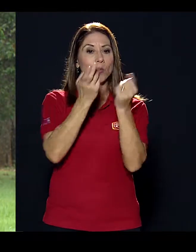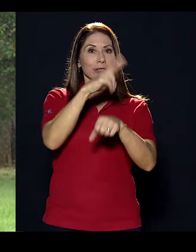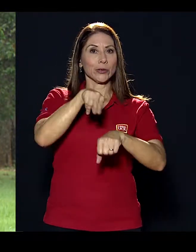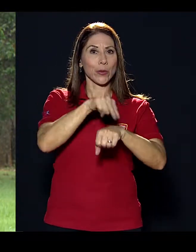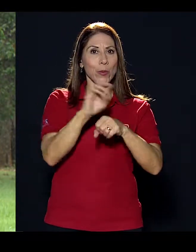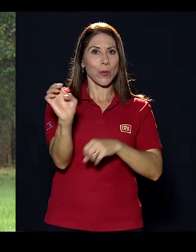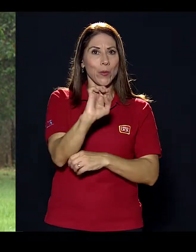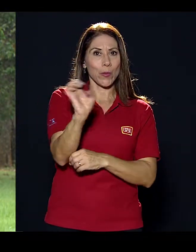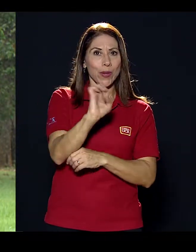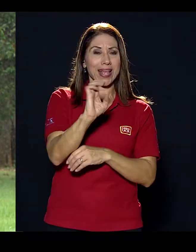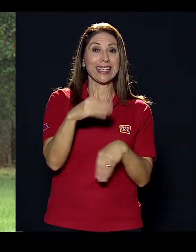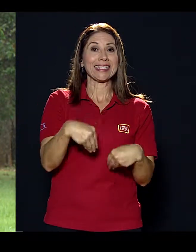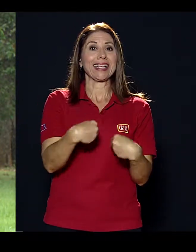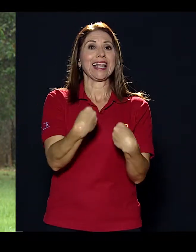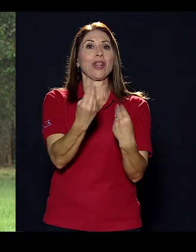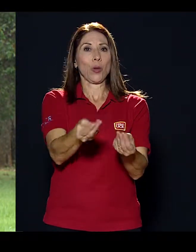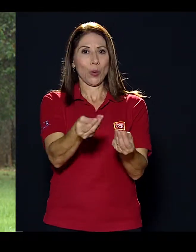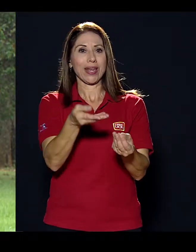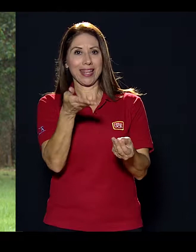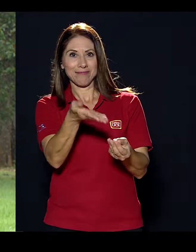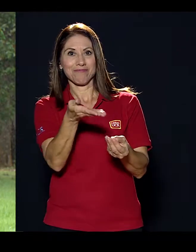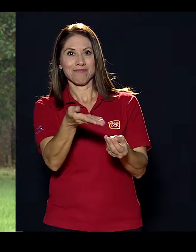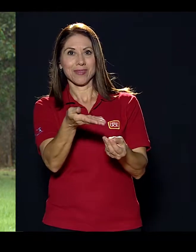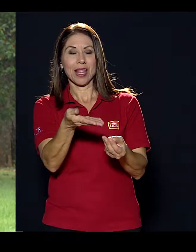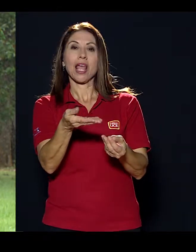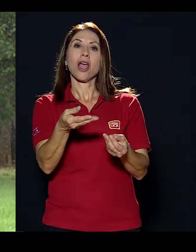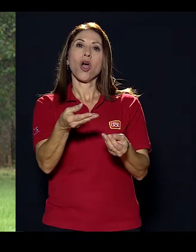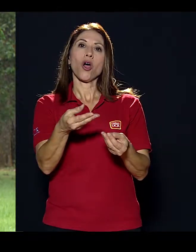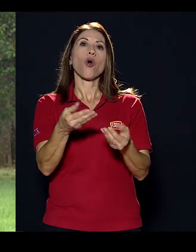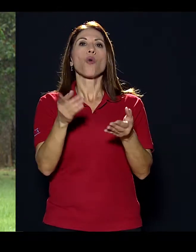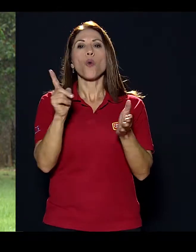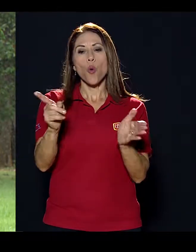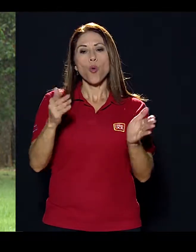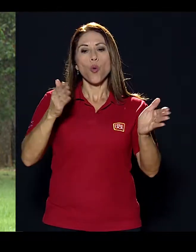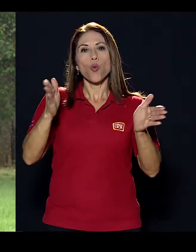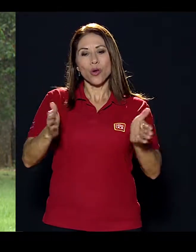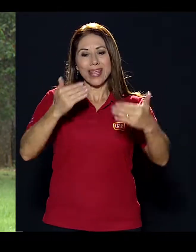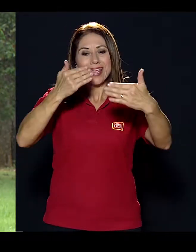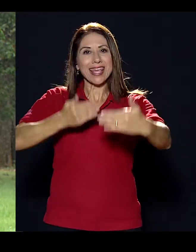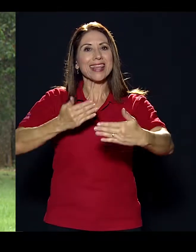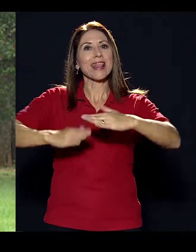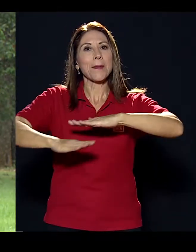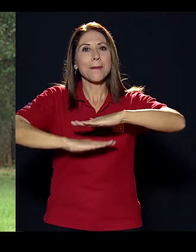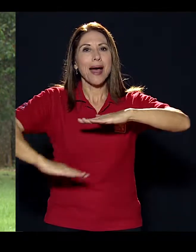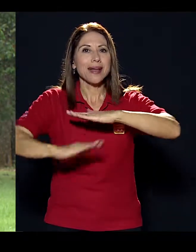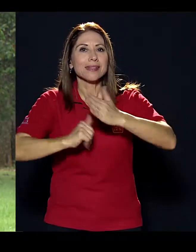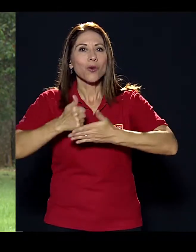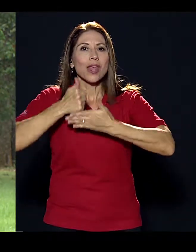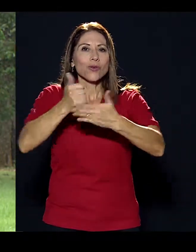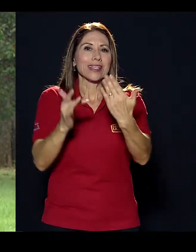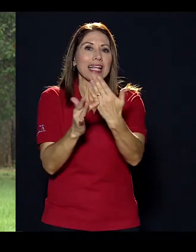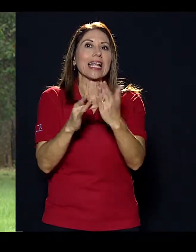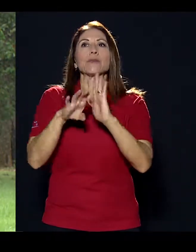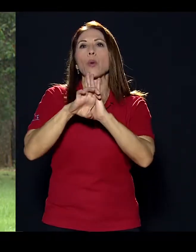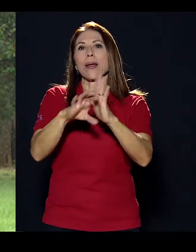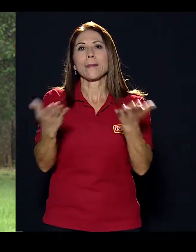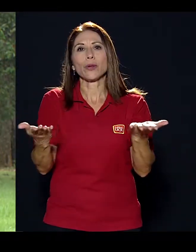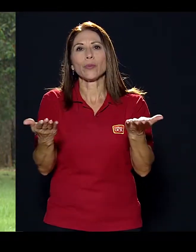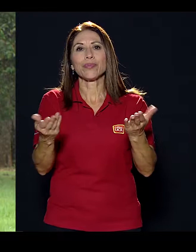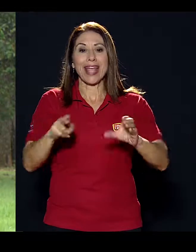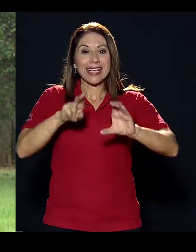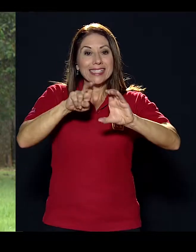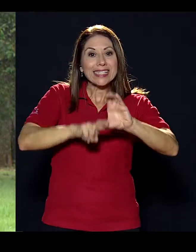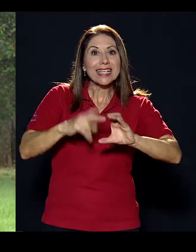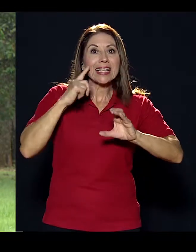le done o se le dote a la Comisión Nacional de Emergencia de un kit básico de ayudas técnicas, digamos como son sillas